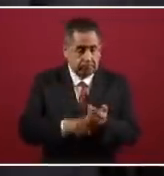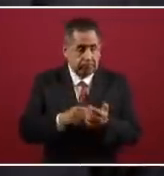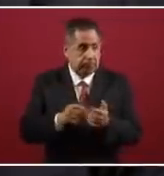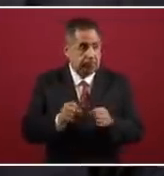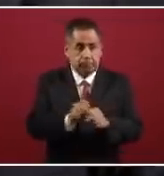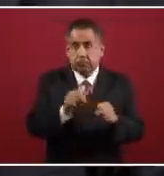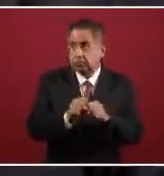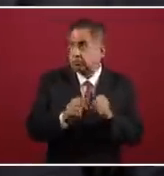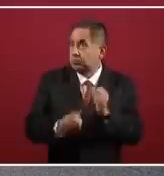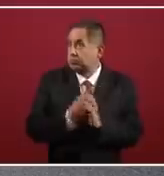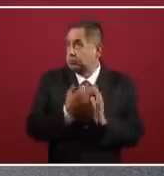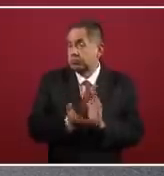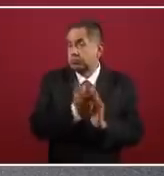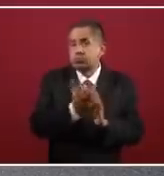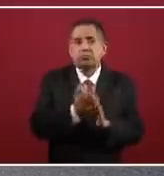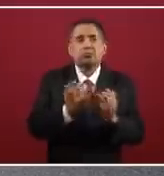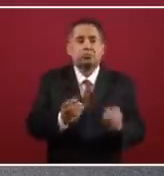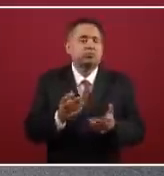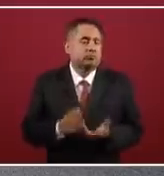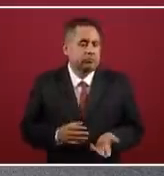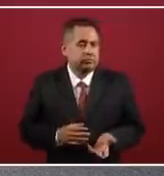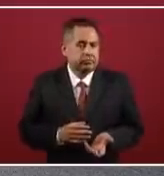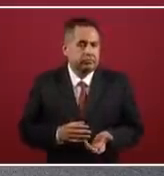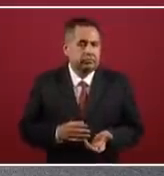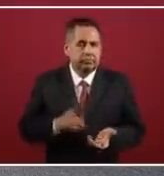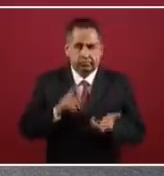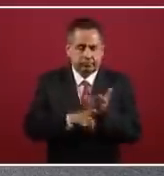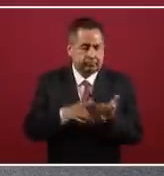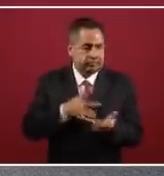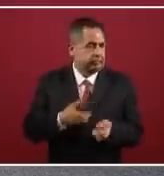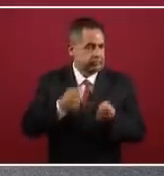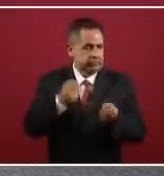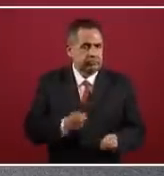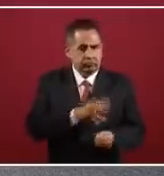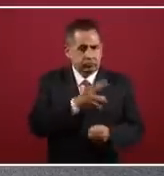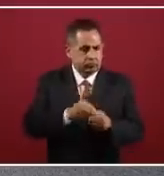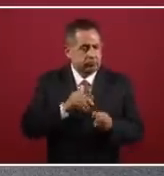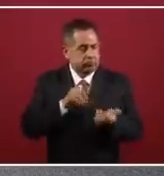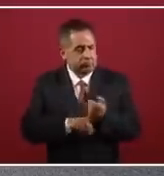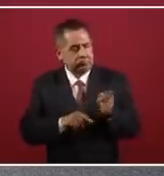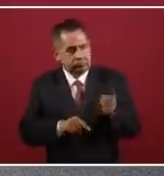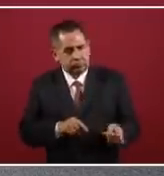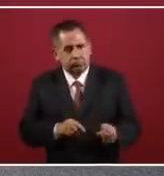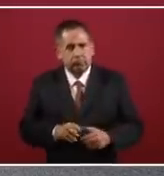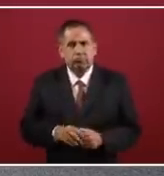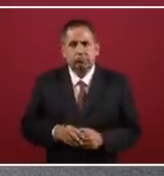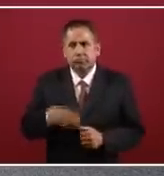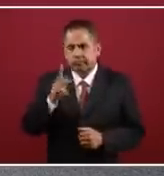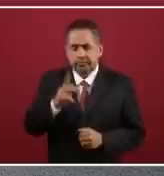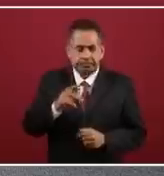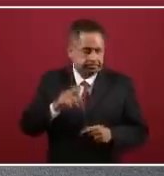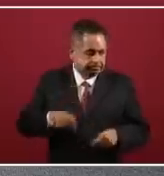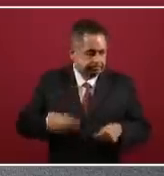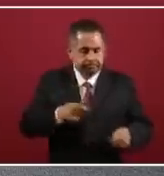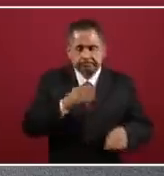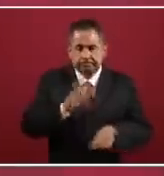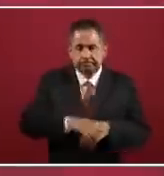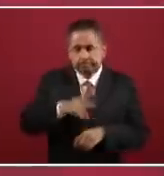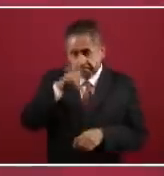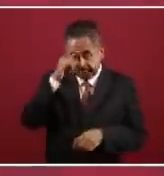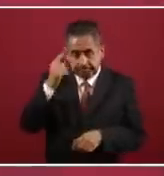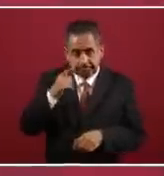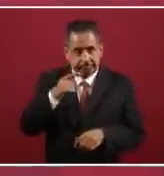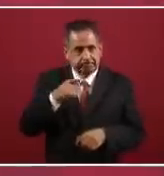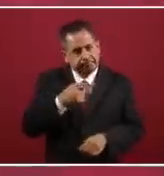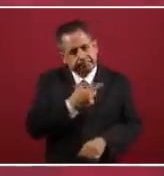aula que tenga la seguridad suficiente, pero facilitar todos